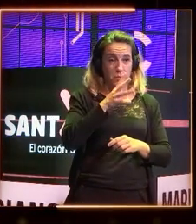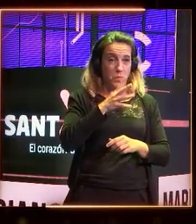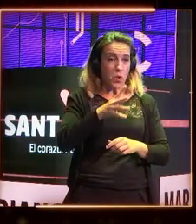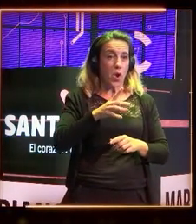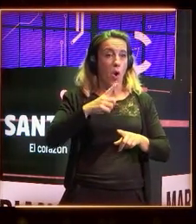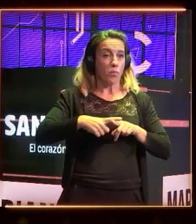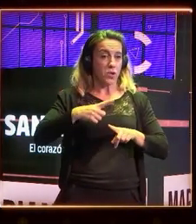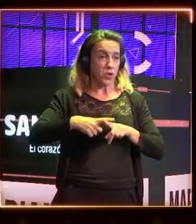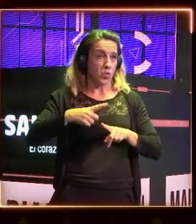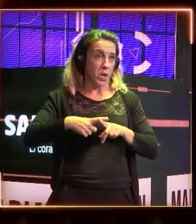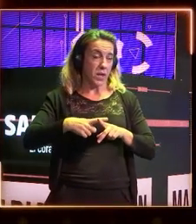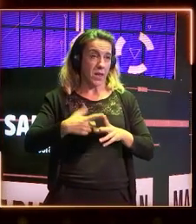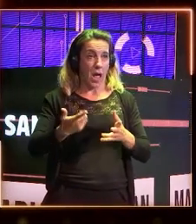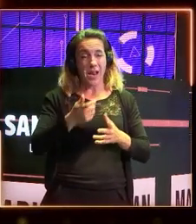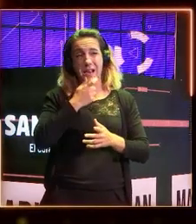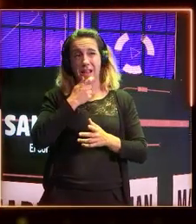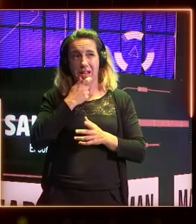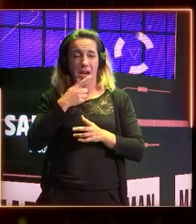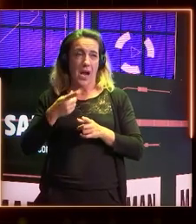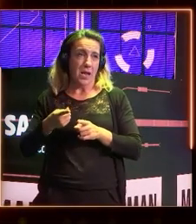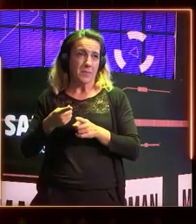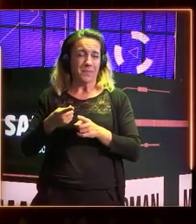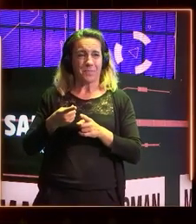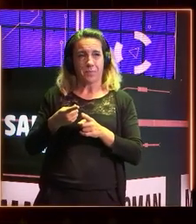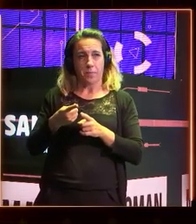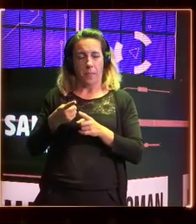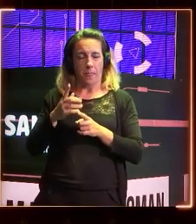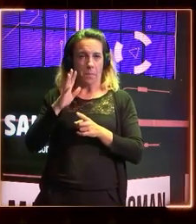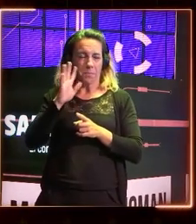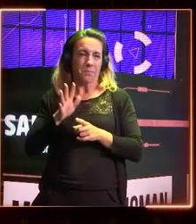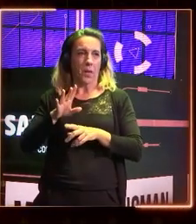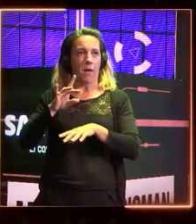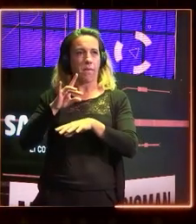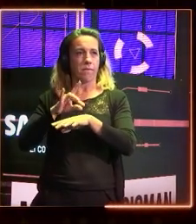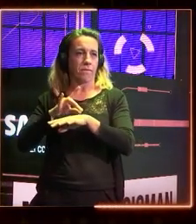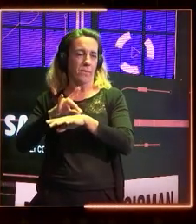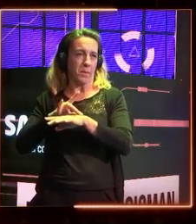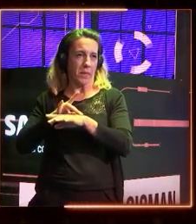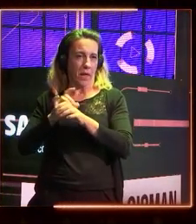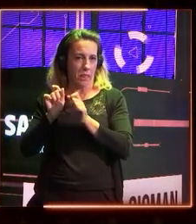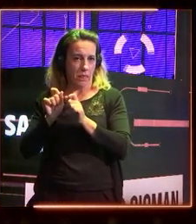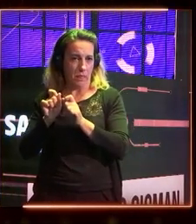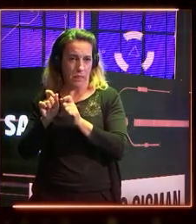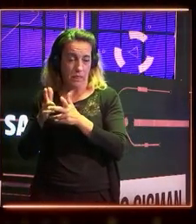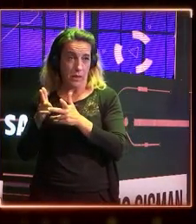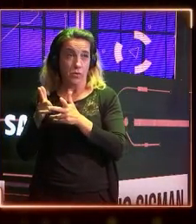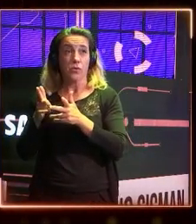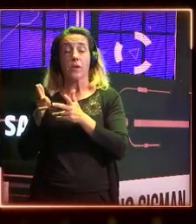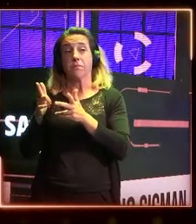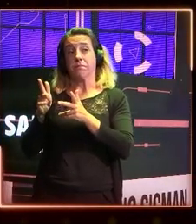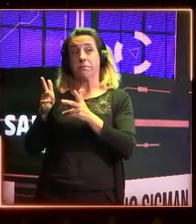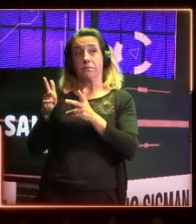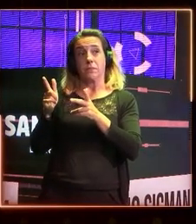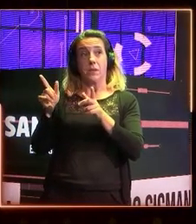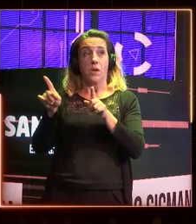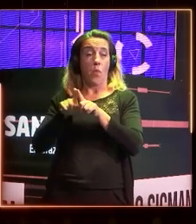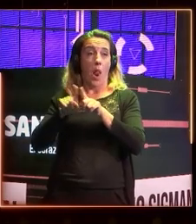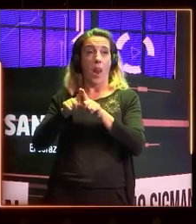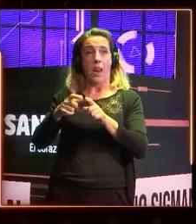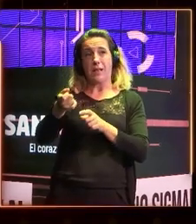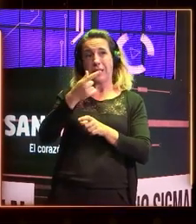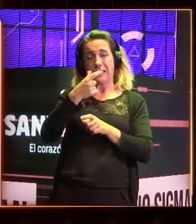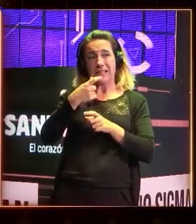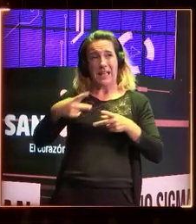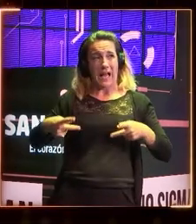en Inglaterra hace pocos años una enfermedad y esa condena que le obligan a turing a a hacerse una castración química una